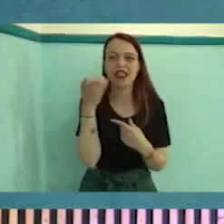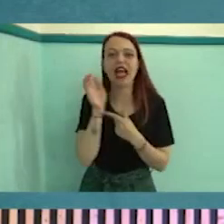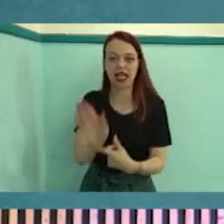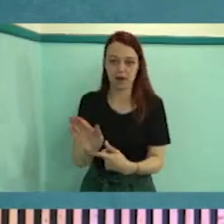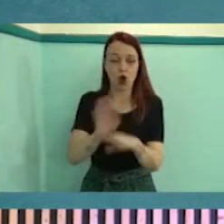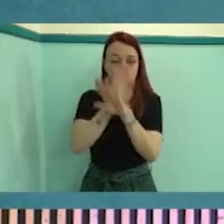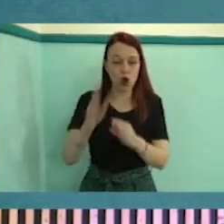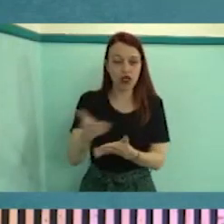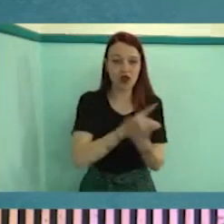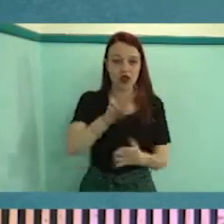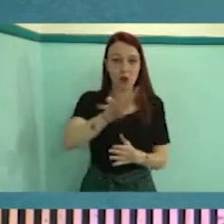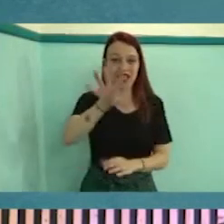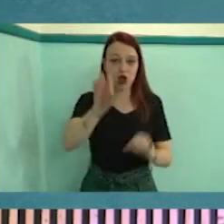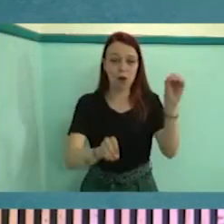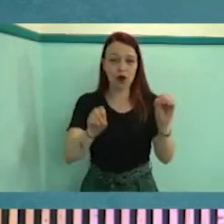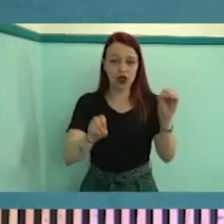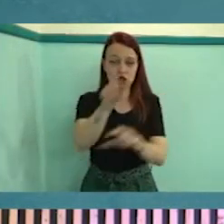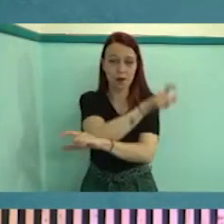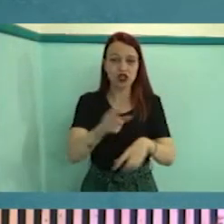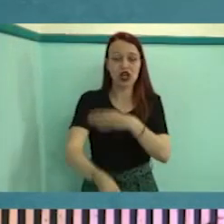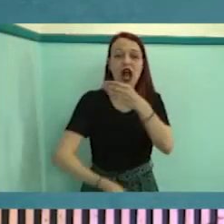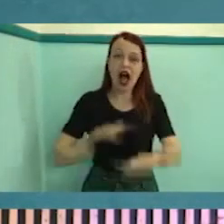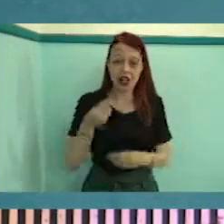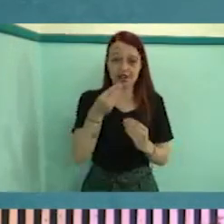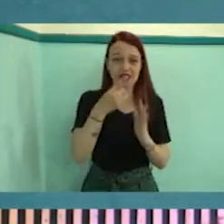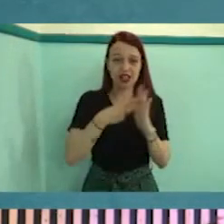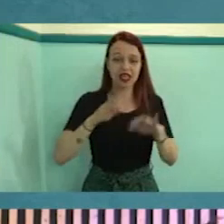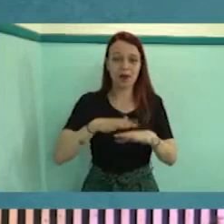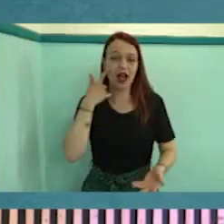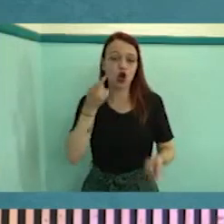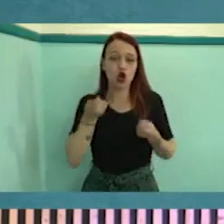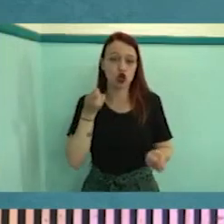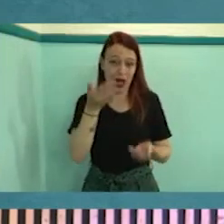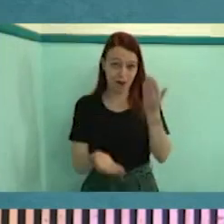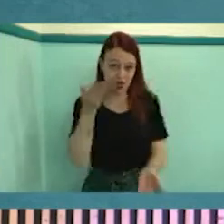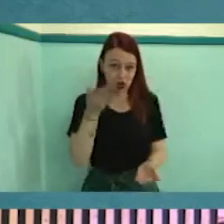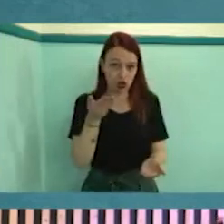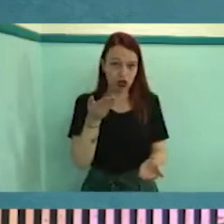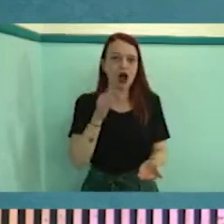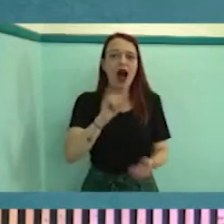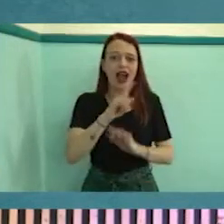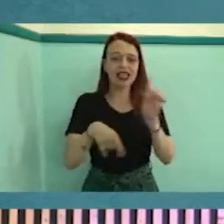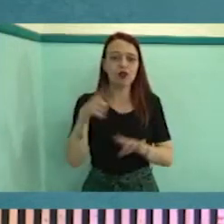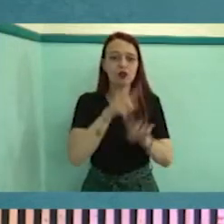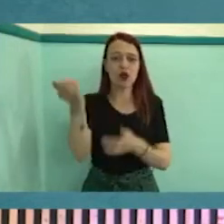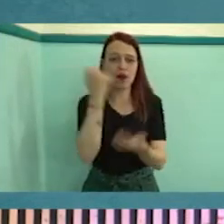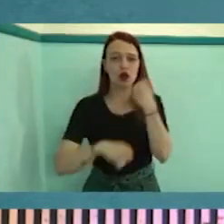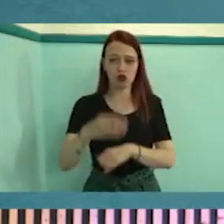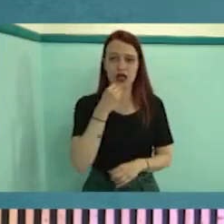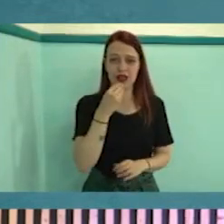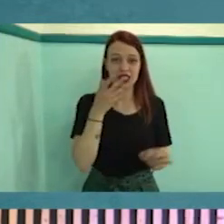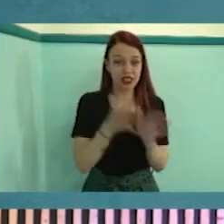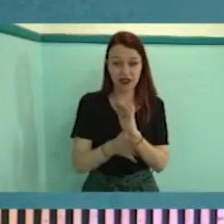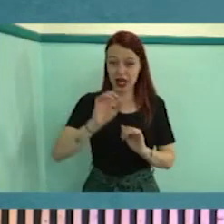el 25% de las personas que hacen dietas para bajar o controlar el peso o sea dietas restrictivas desarrollan un tca es uno de los principales factores de